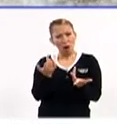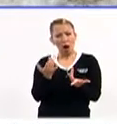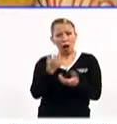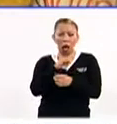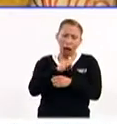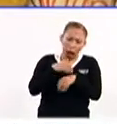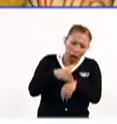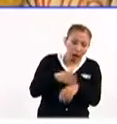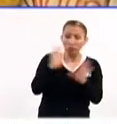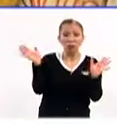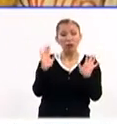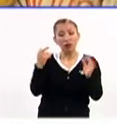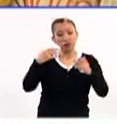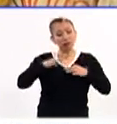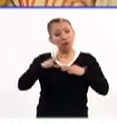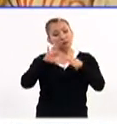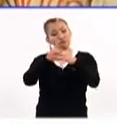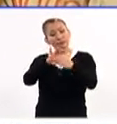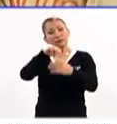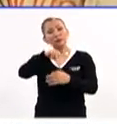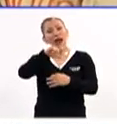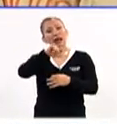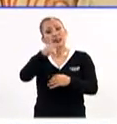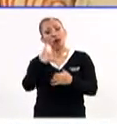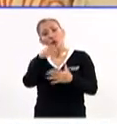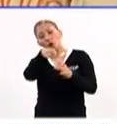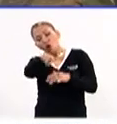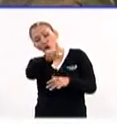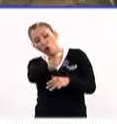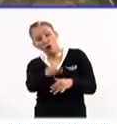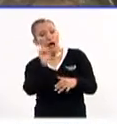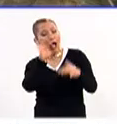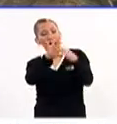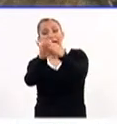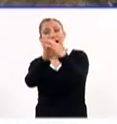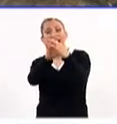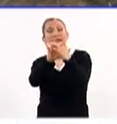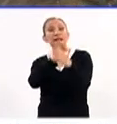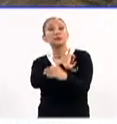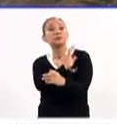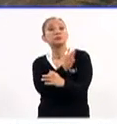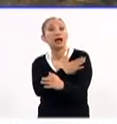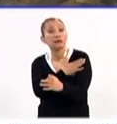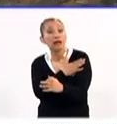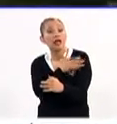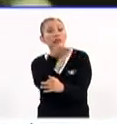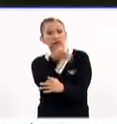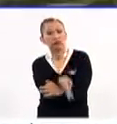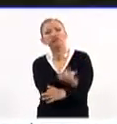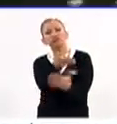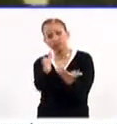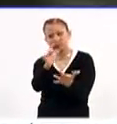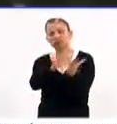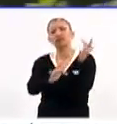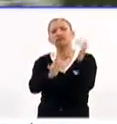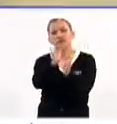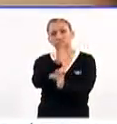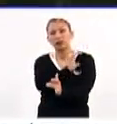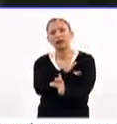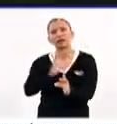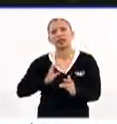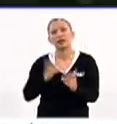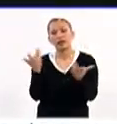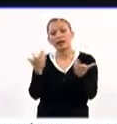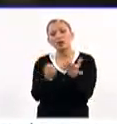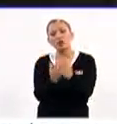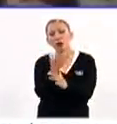vencidos, y se identificaban con Malinche como el símbolo de la alianza con los españoles, de la aceptación del cristianismo y de la